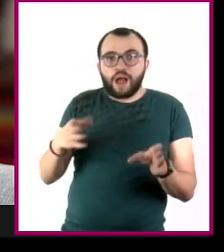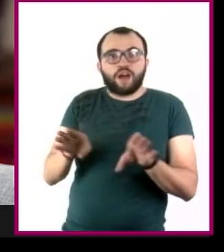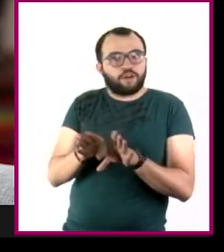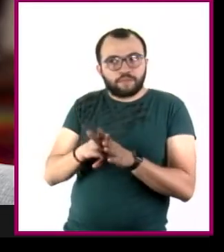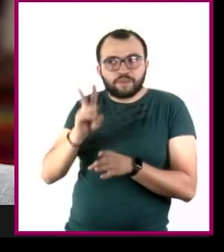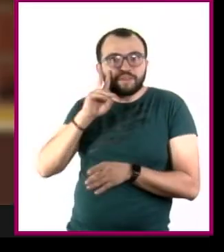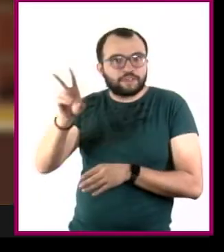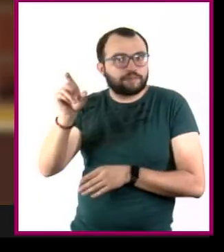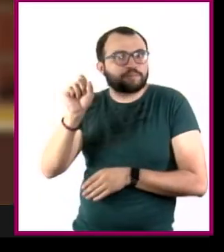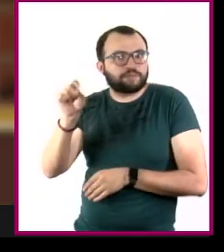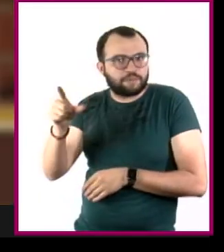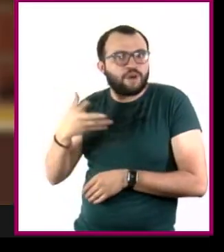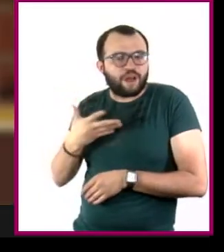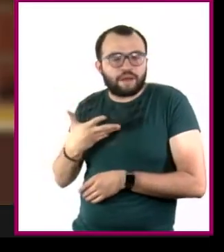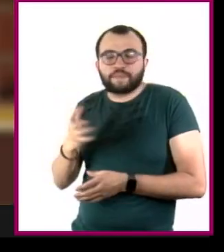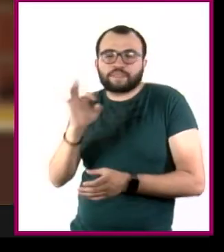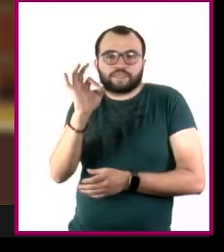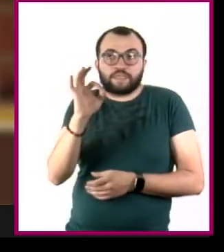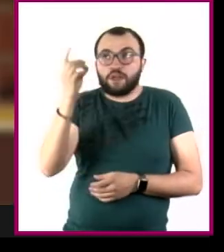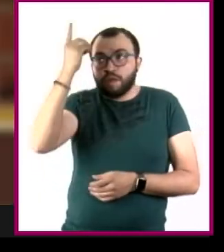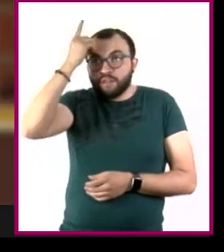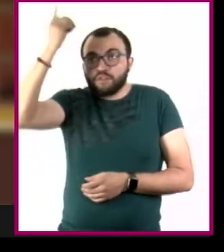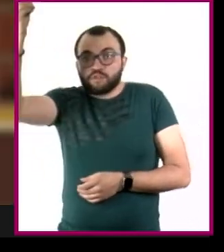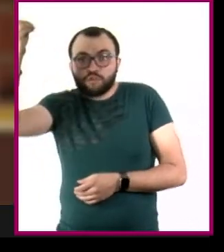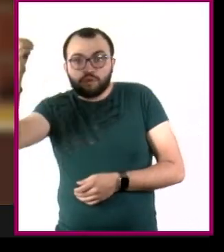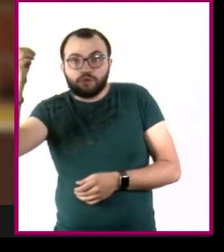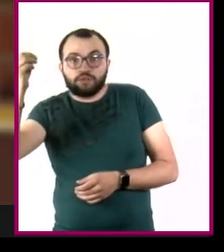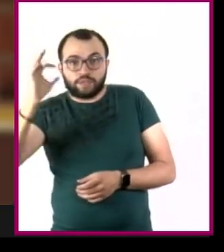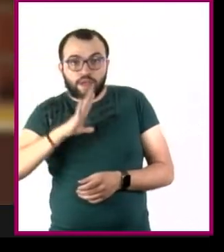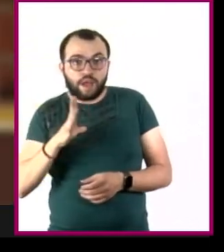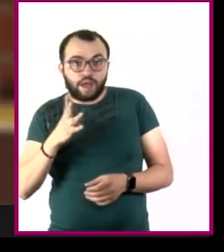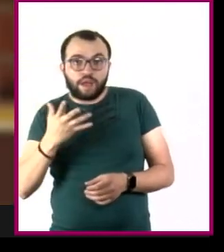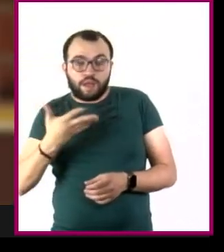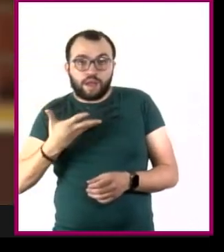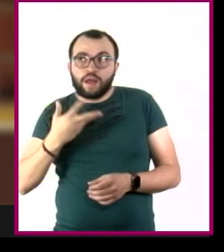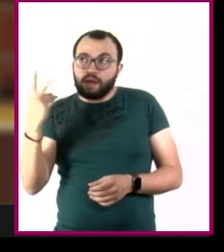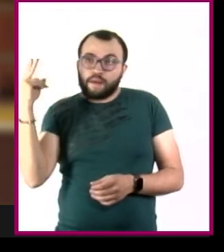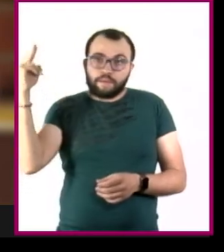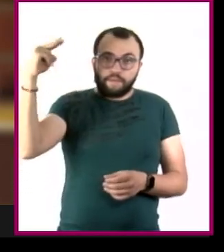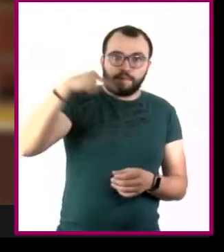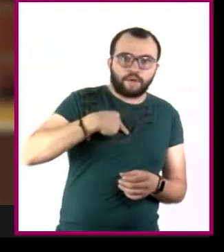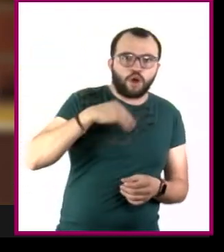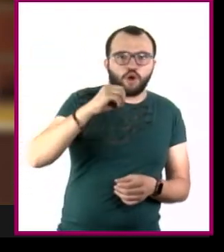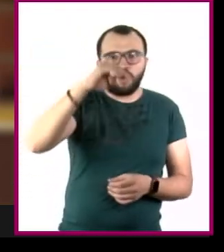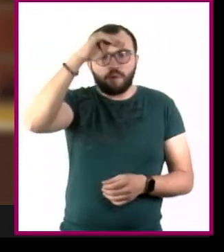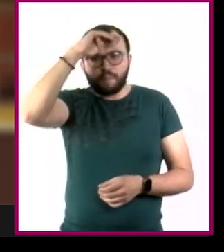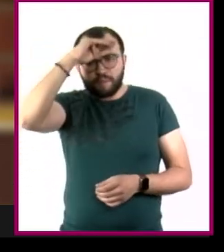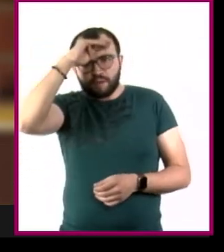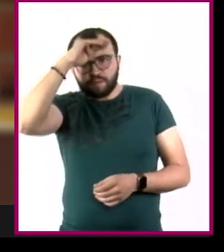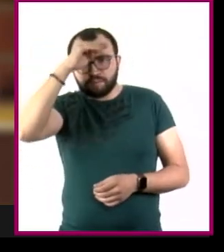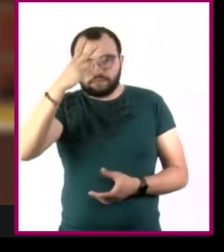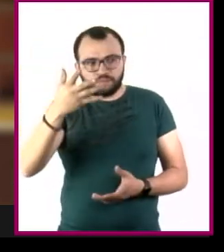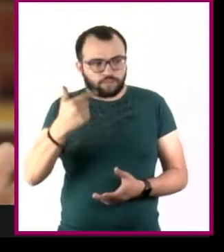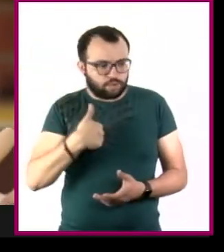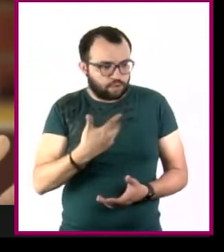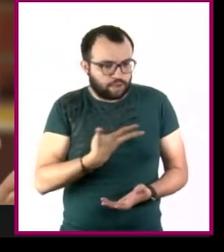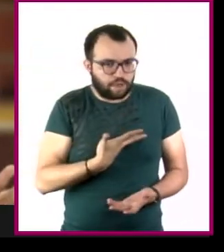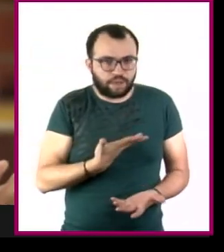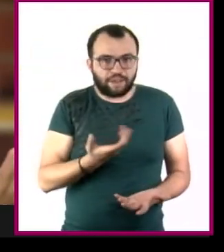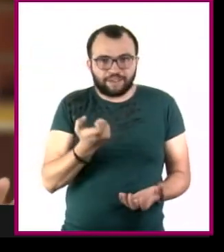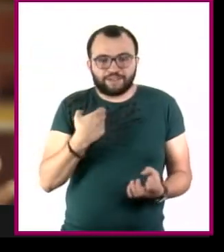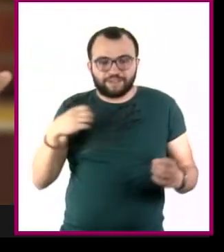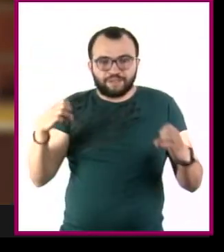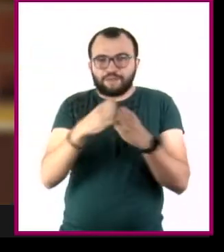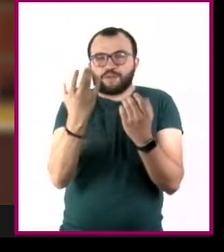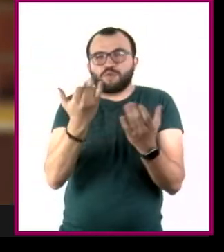nos ve o piensa, entonces existimos. Esto chocó contra mi propia manera de ver las cosas. Tanto los números como